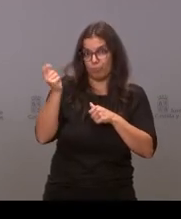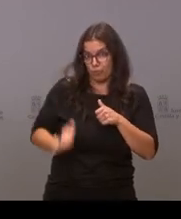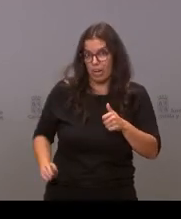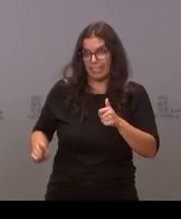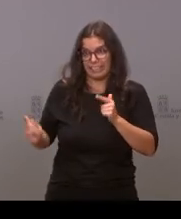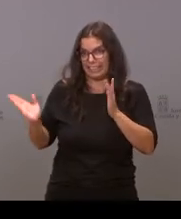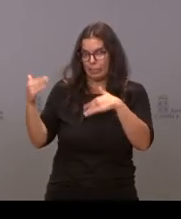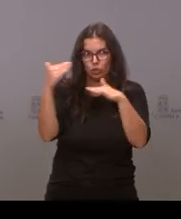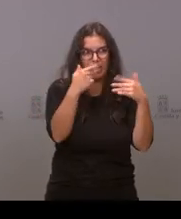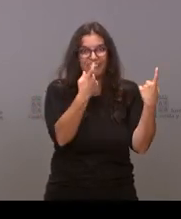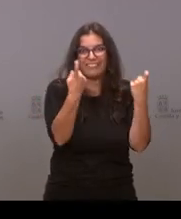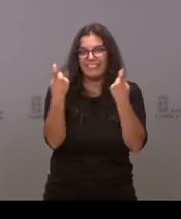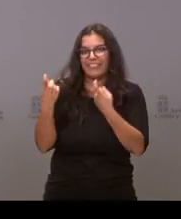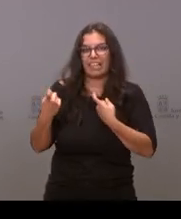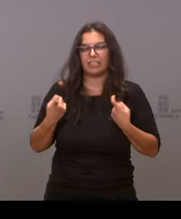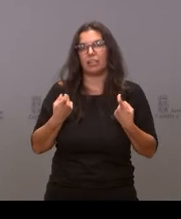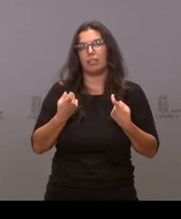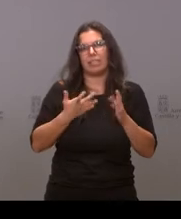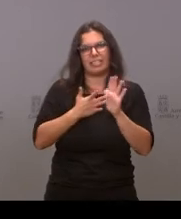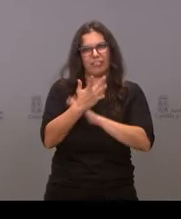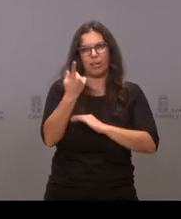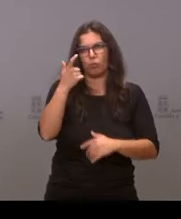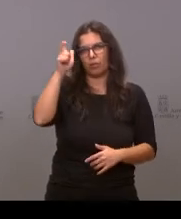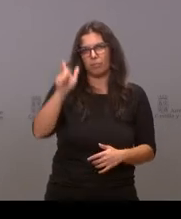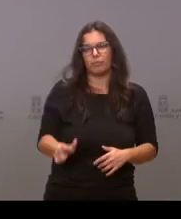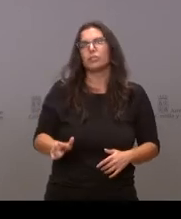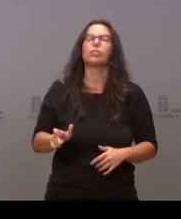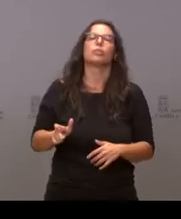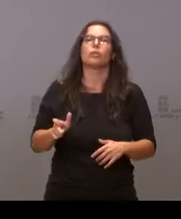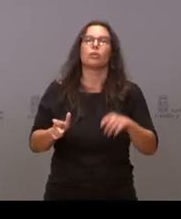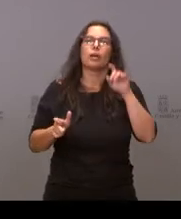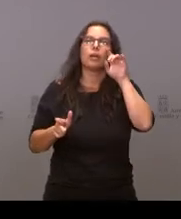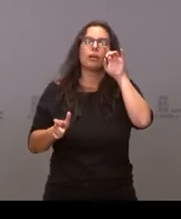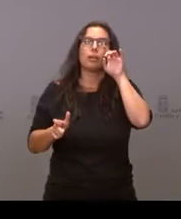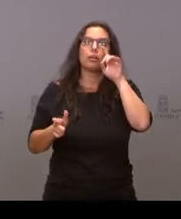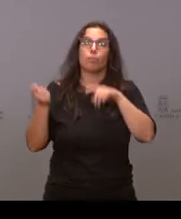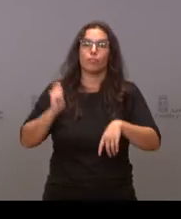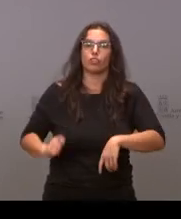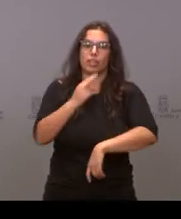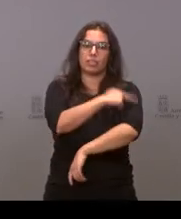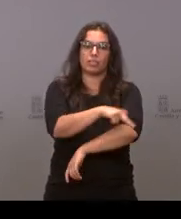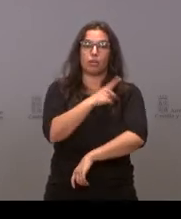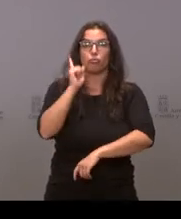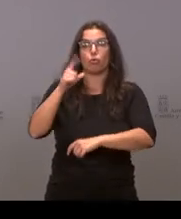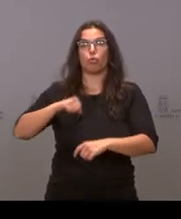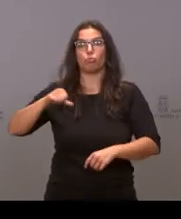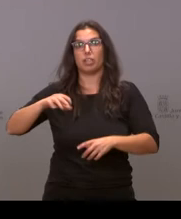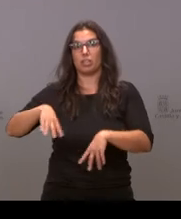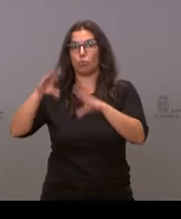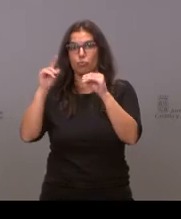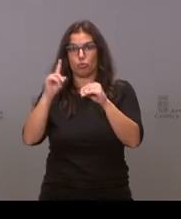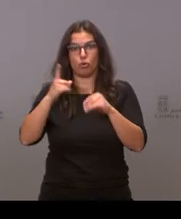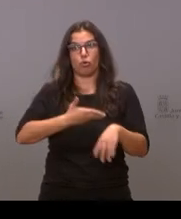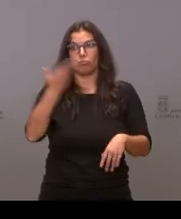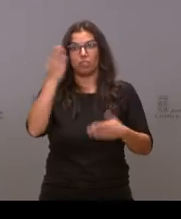y estoy hablando de uno de los profesionales sanitarios más prestigiosos no solo del hospital de burgos sino de toda castilla y